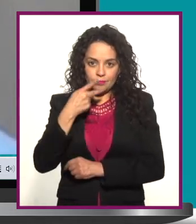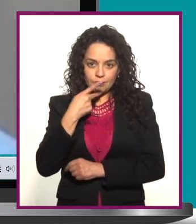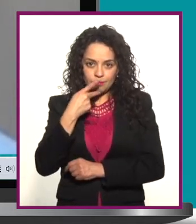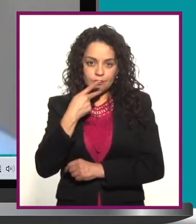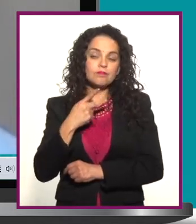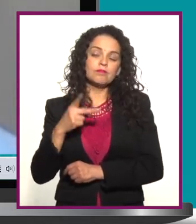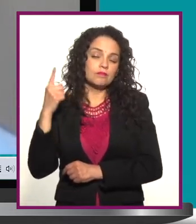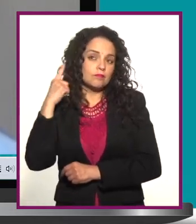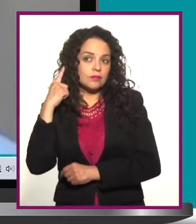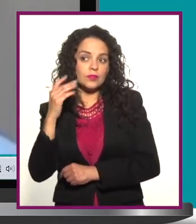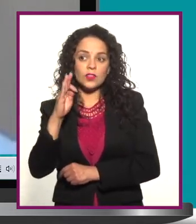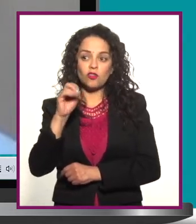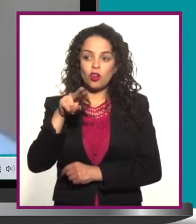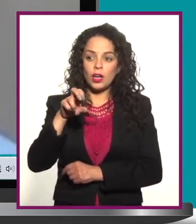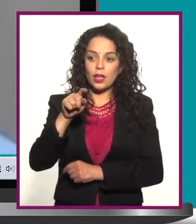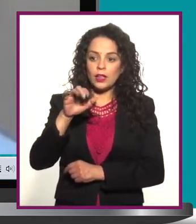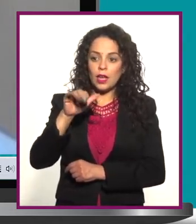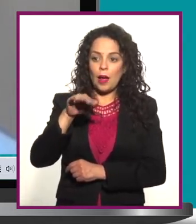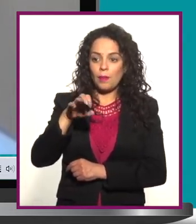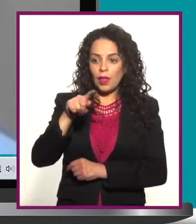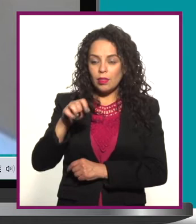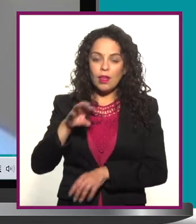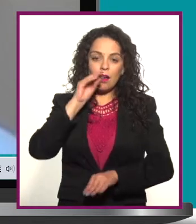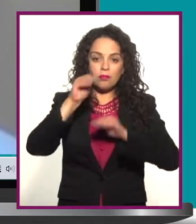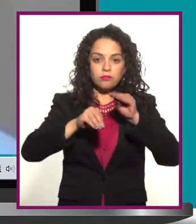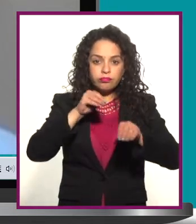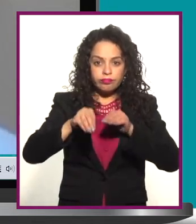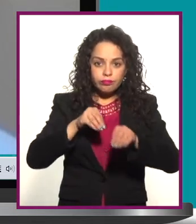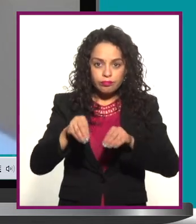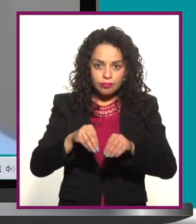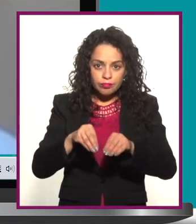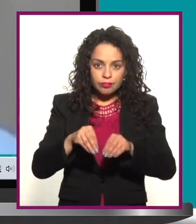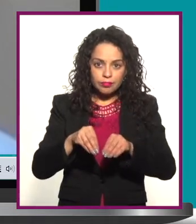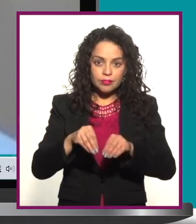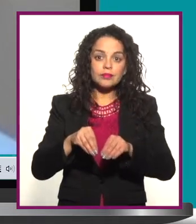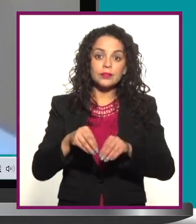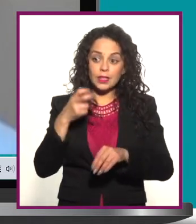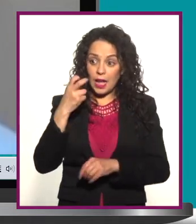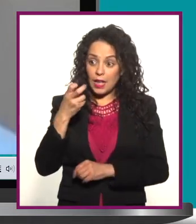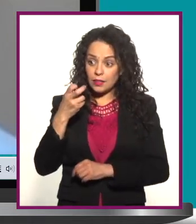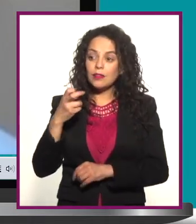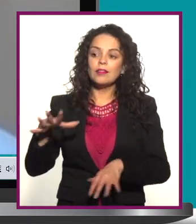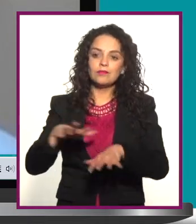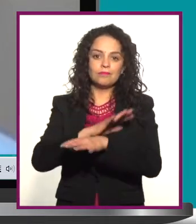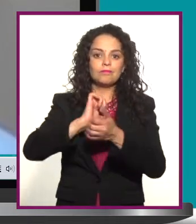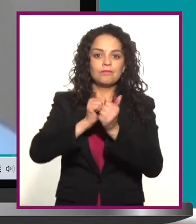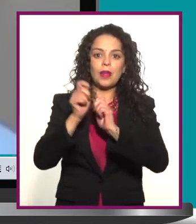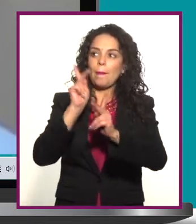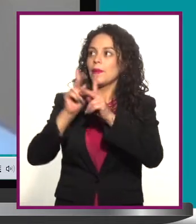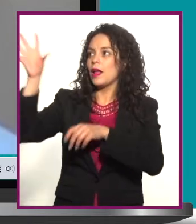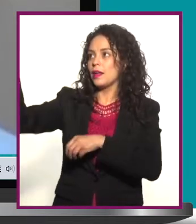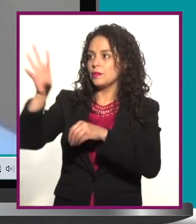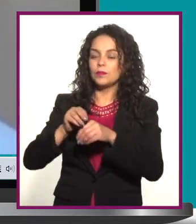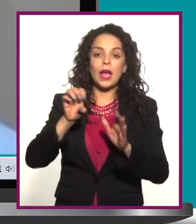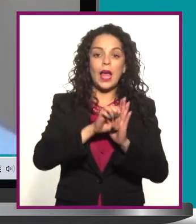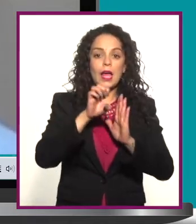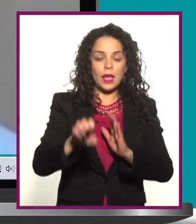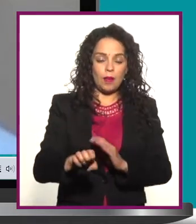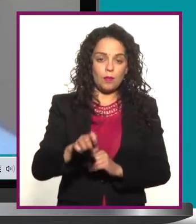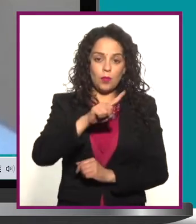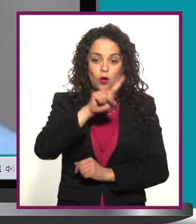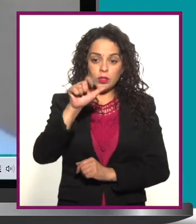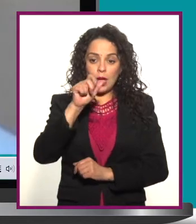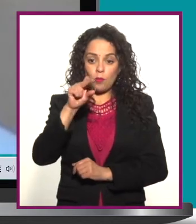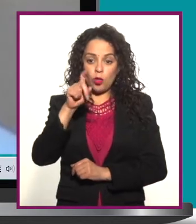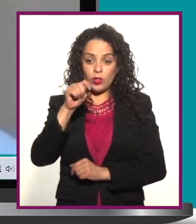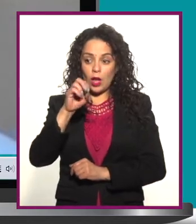¿no? Entonces, fonéticamente, estructuralmente, ese préstamo sufre cambios. Por ejemplo, en el